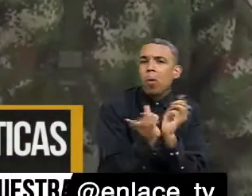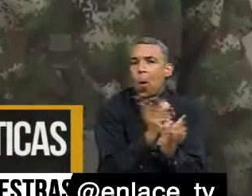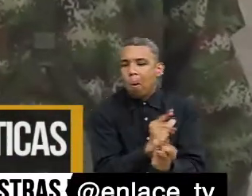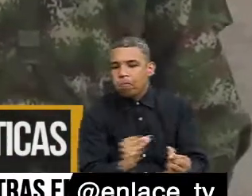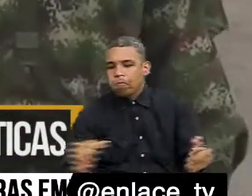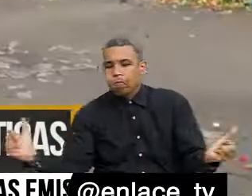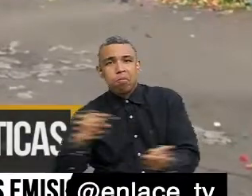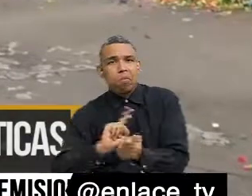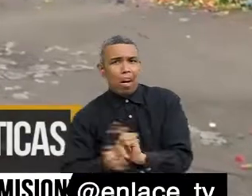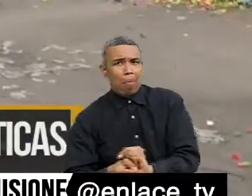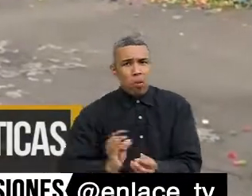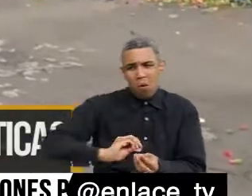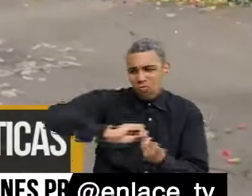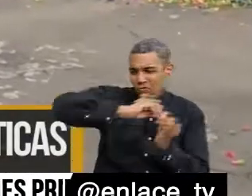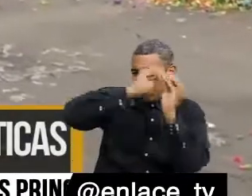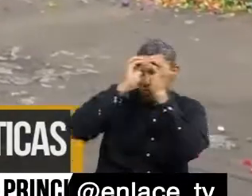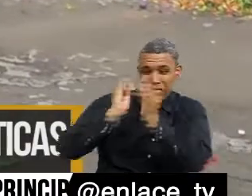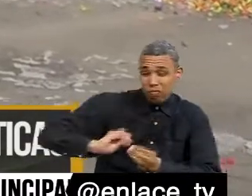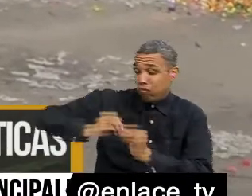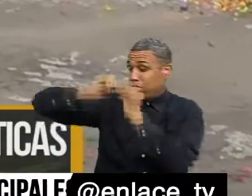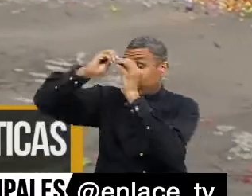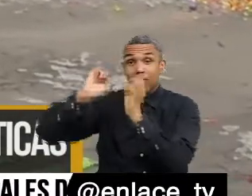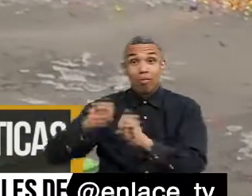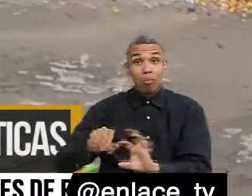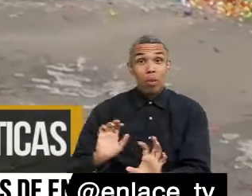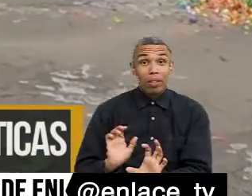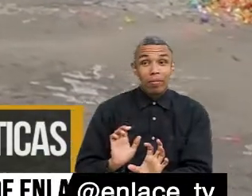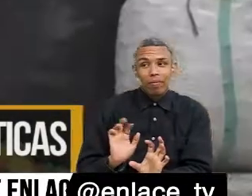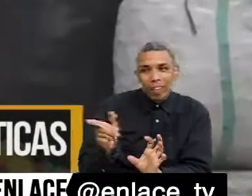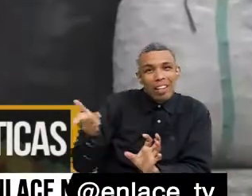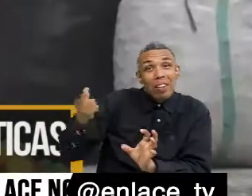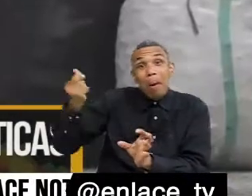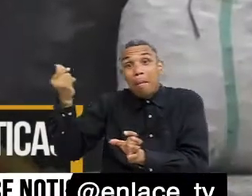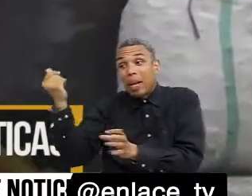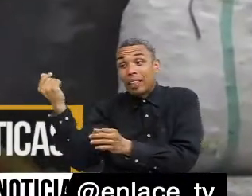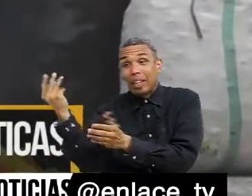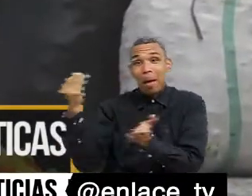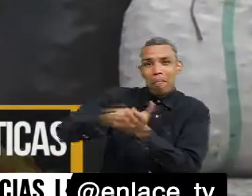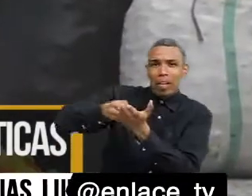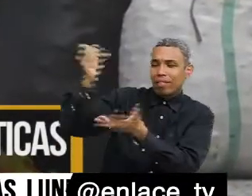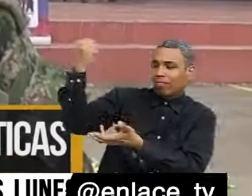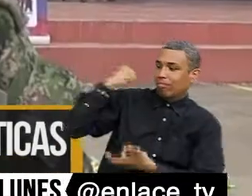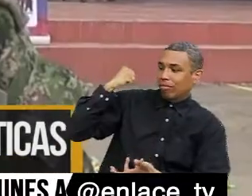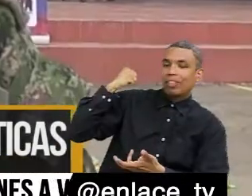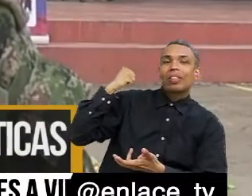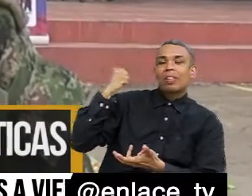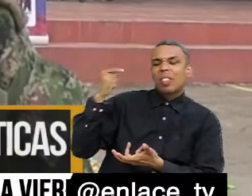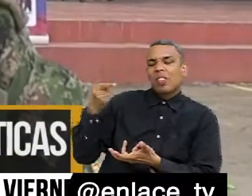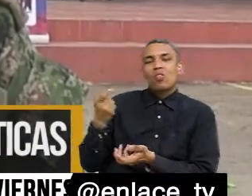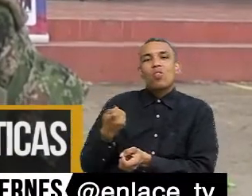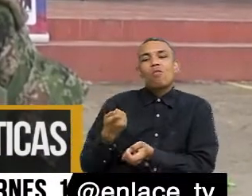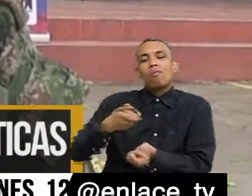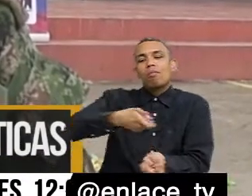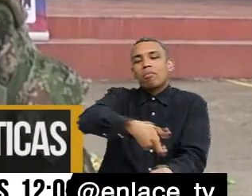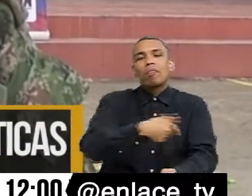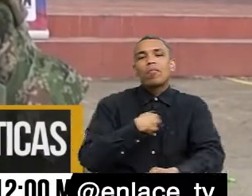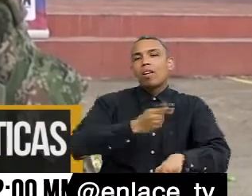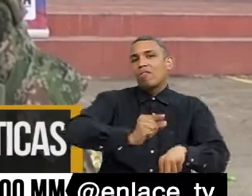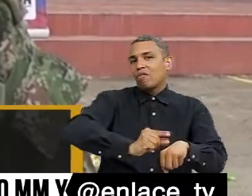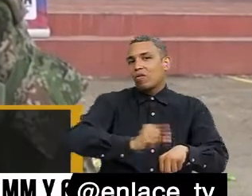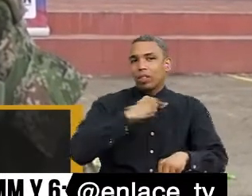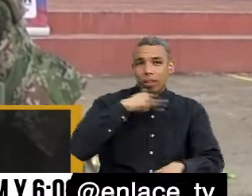enfermedad y que en la mayoría de sus casos son de bajos recursos económicos y hemos alcanzado a recolectar 1512